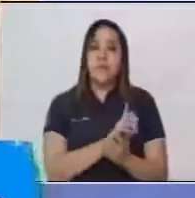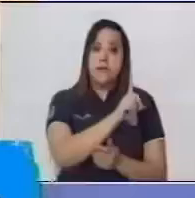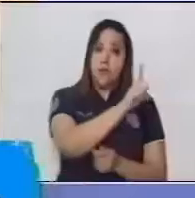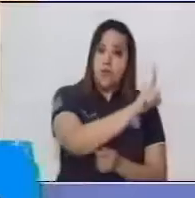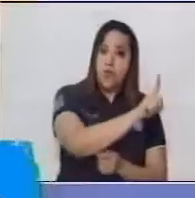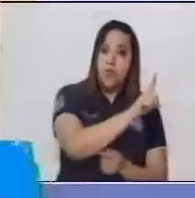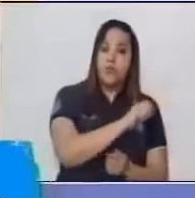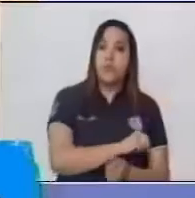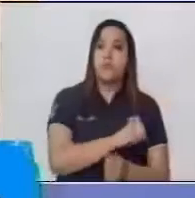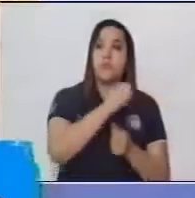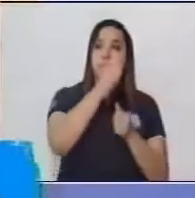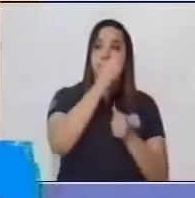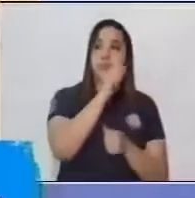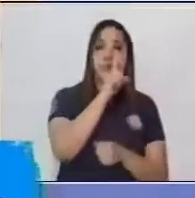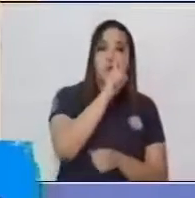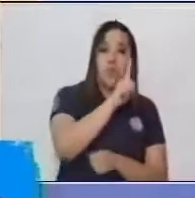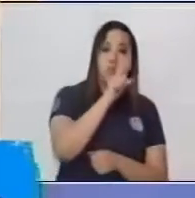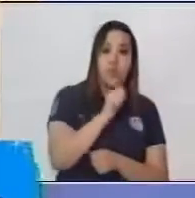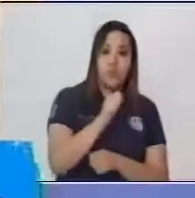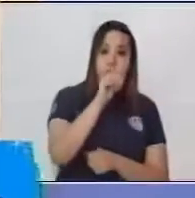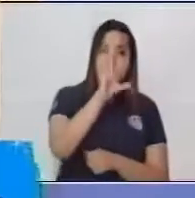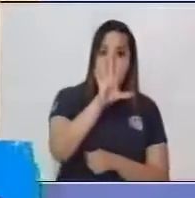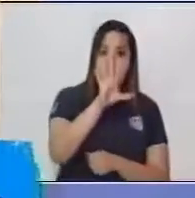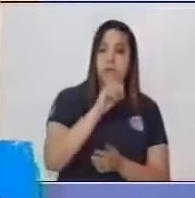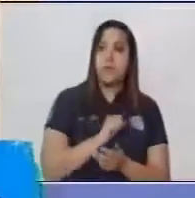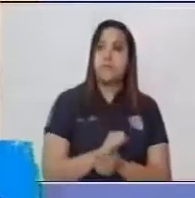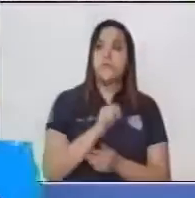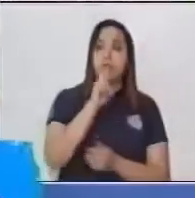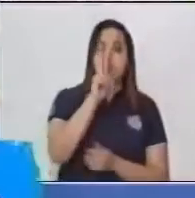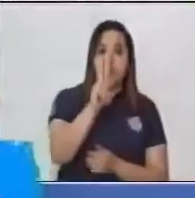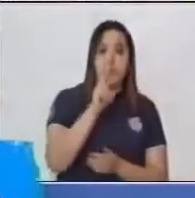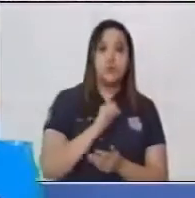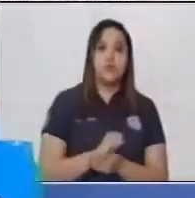1, 1.5, 2,